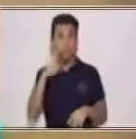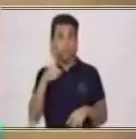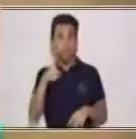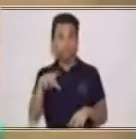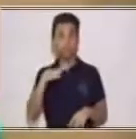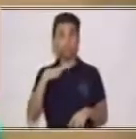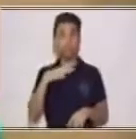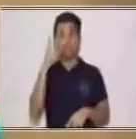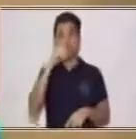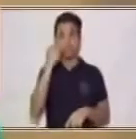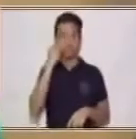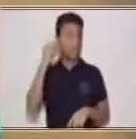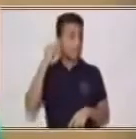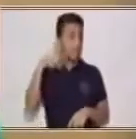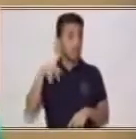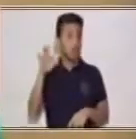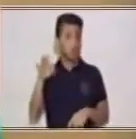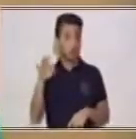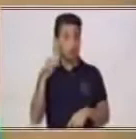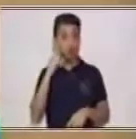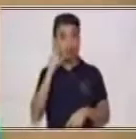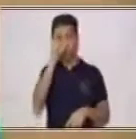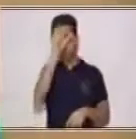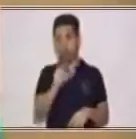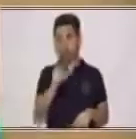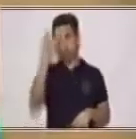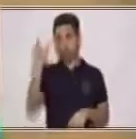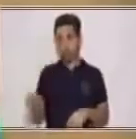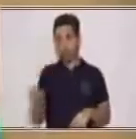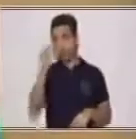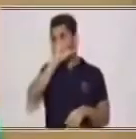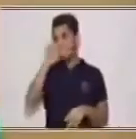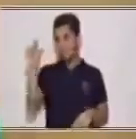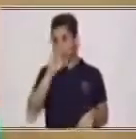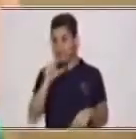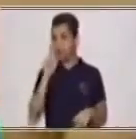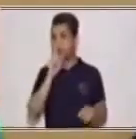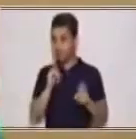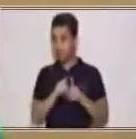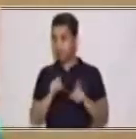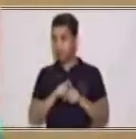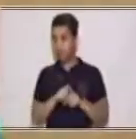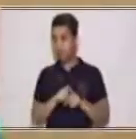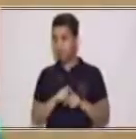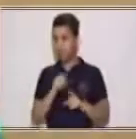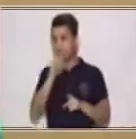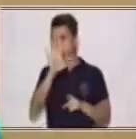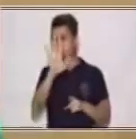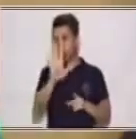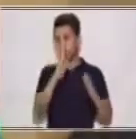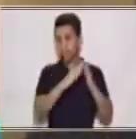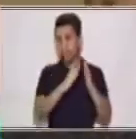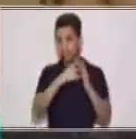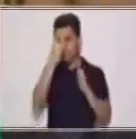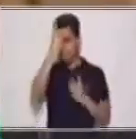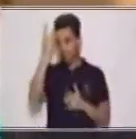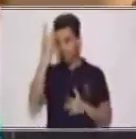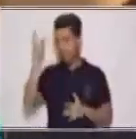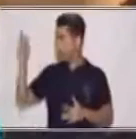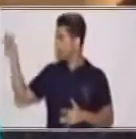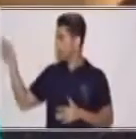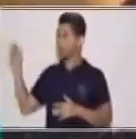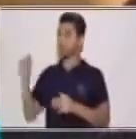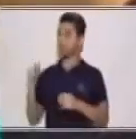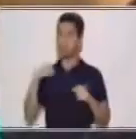muestra en cada columna y en cada fila. Bien, son 2, esto queda para ustedes en su casa. Y vamos a hacer